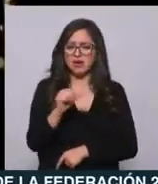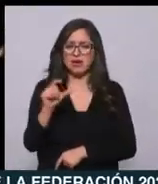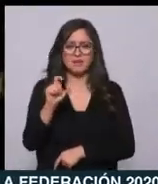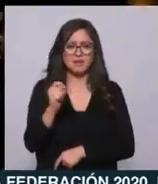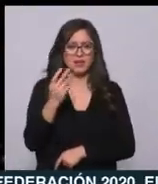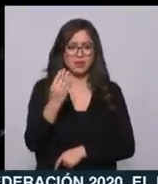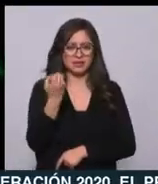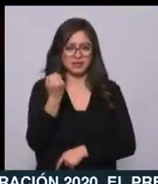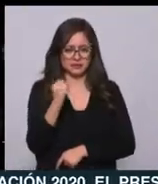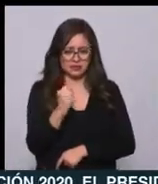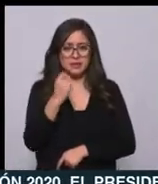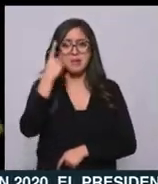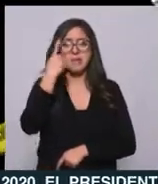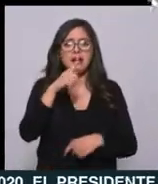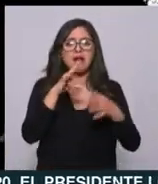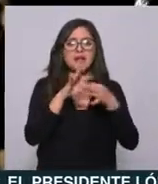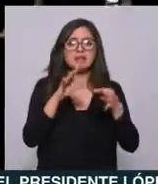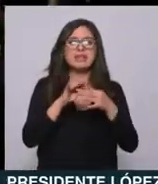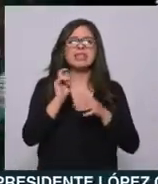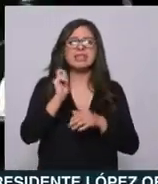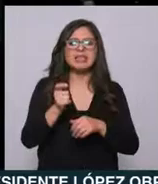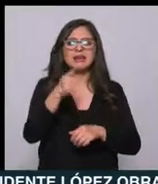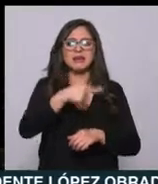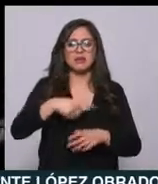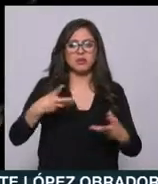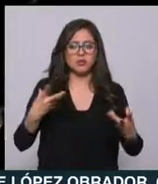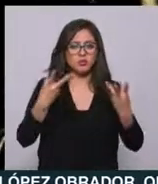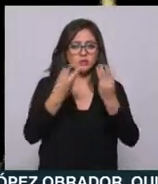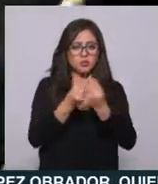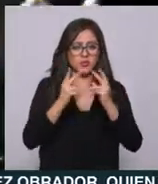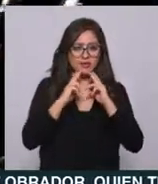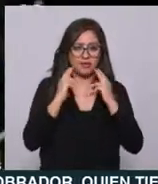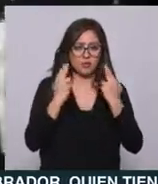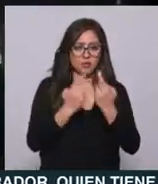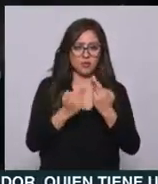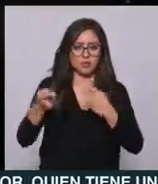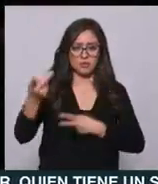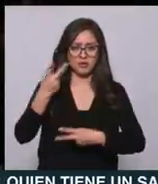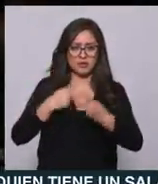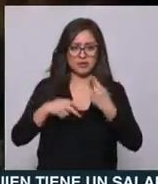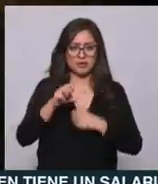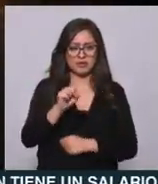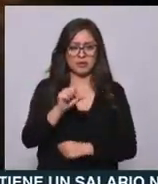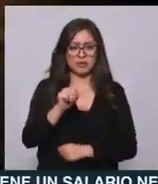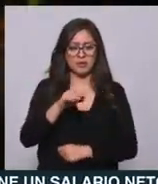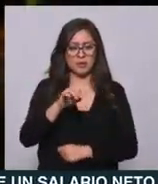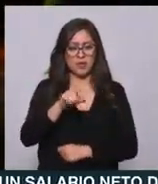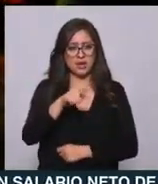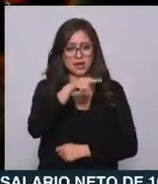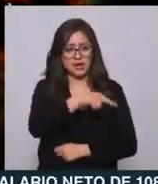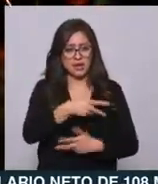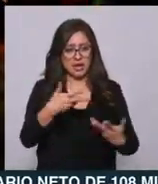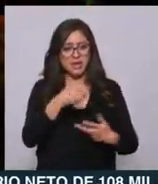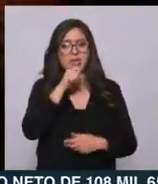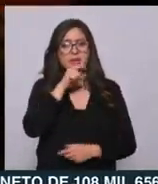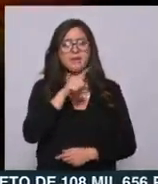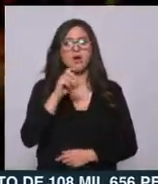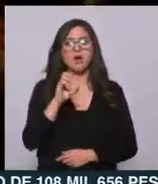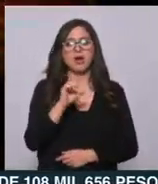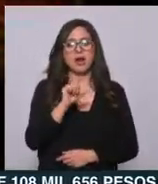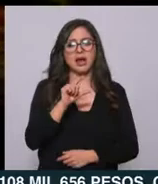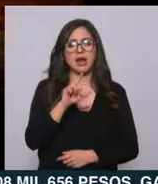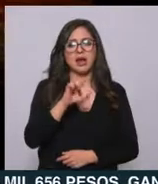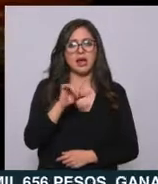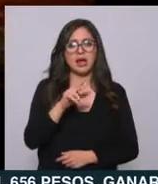Y precisamente para hablarnos de este festival nos acompañan hoy en el estudio Samuel Muñoz, organizador, y Alejandro Morales,